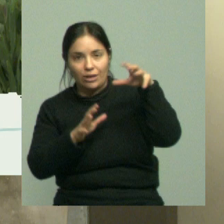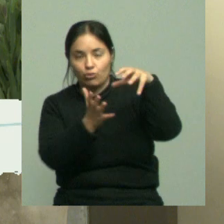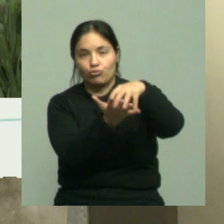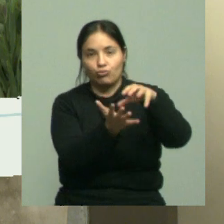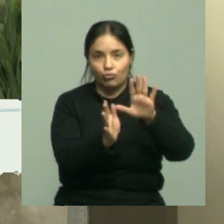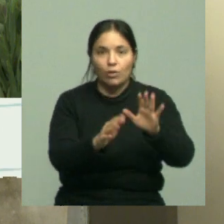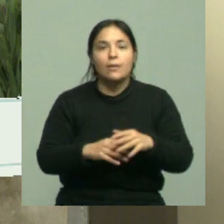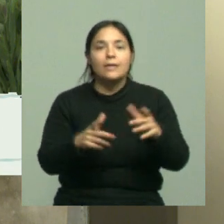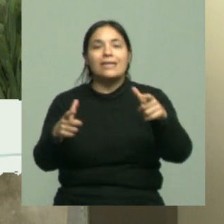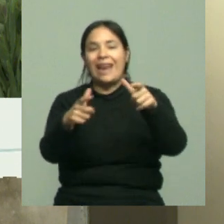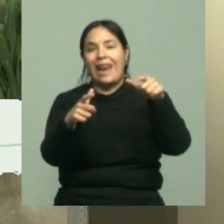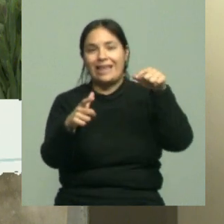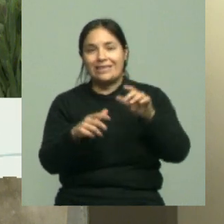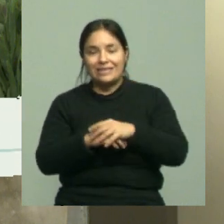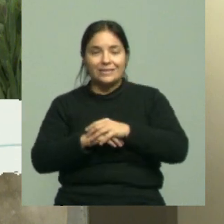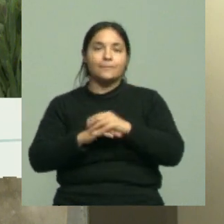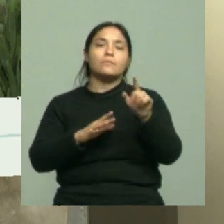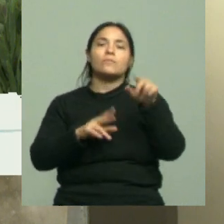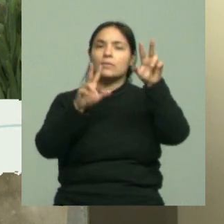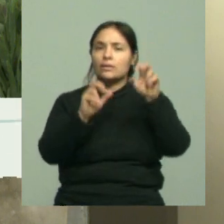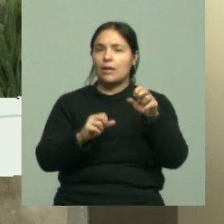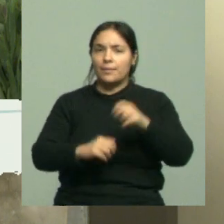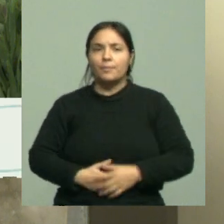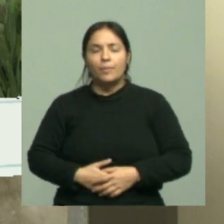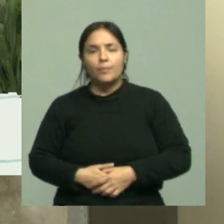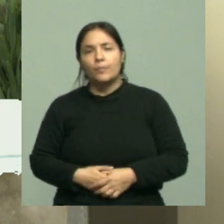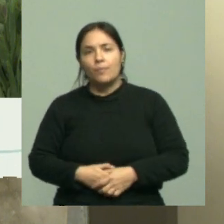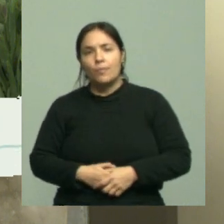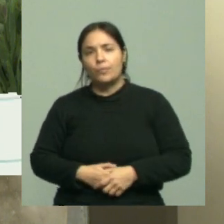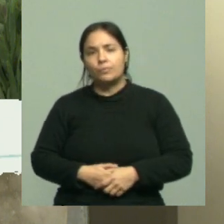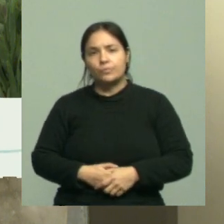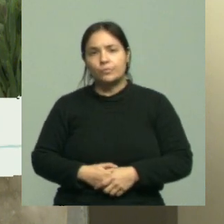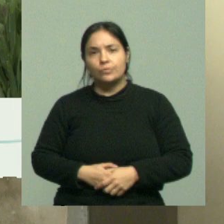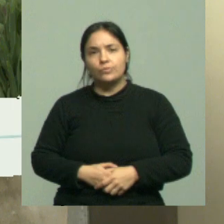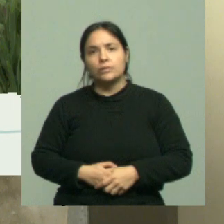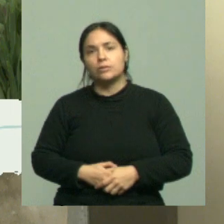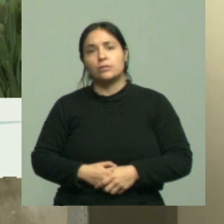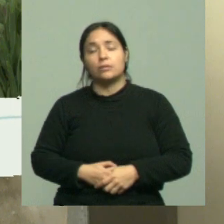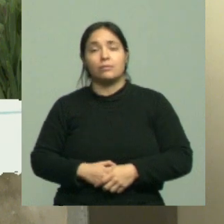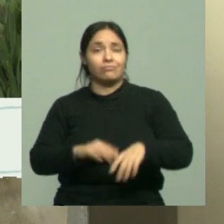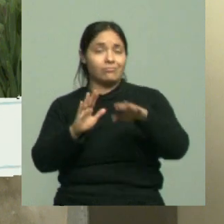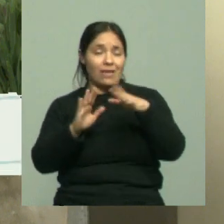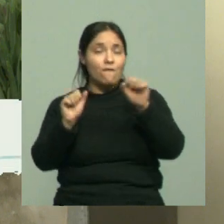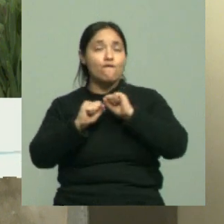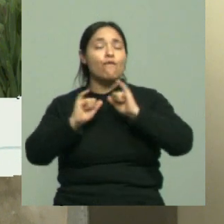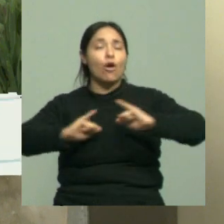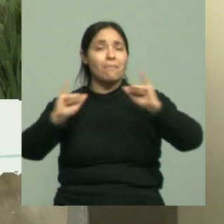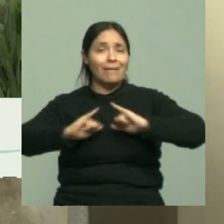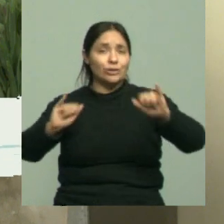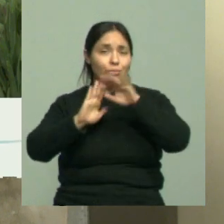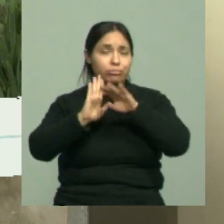qué se llega a esta instancia, sobre todo teniendo en cuenta esto que vos aclarabas y decías muy bien, esto de los documentos involucraban